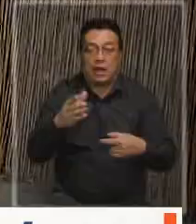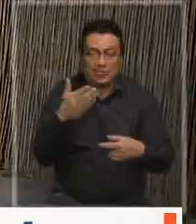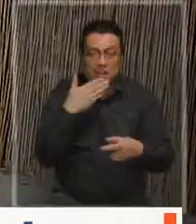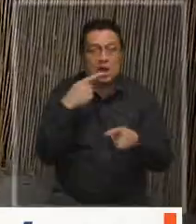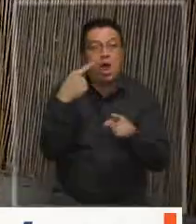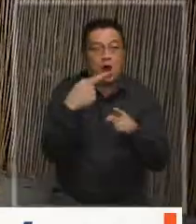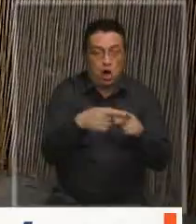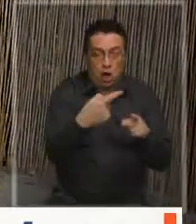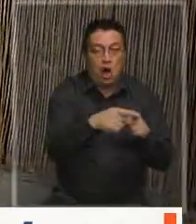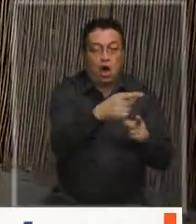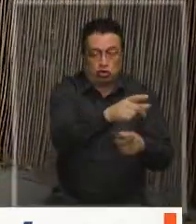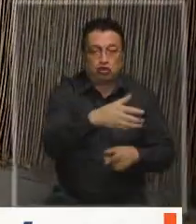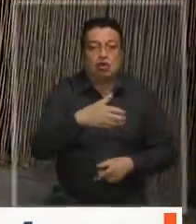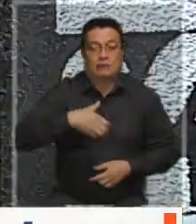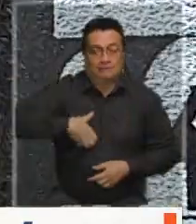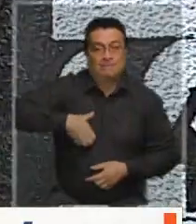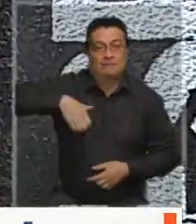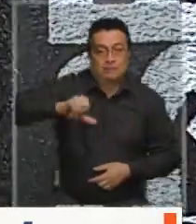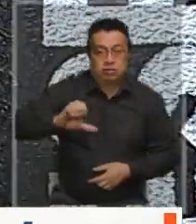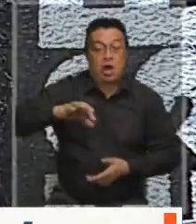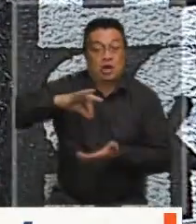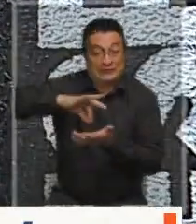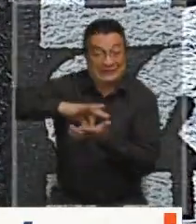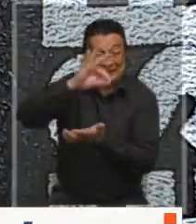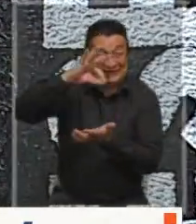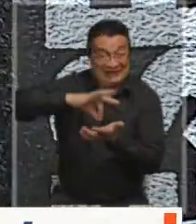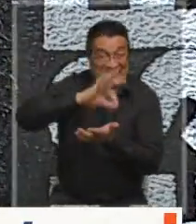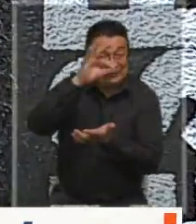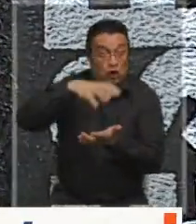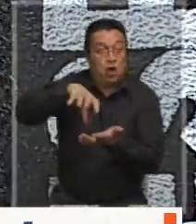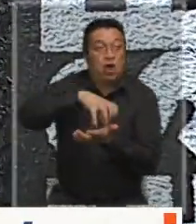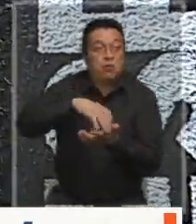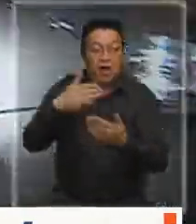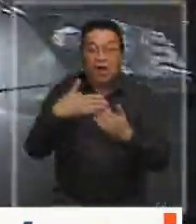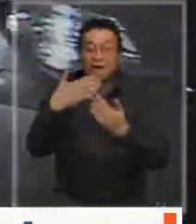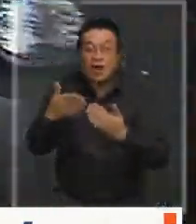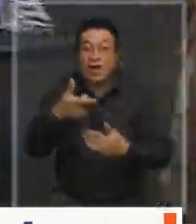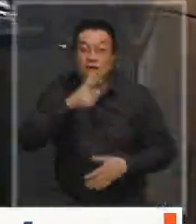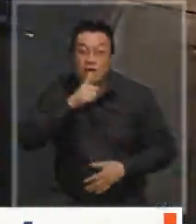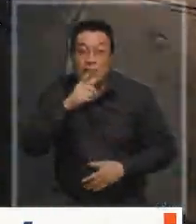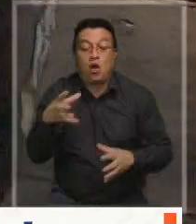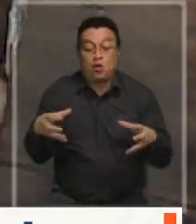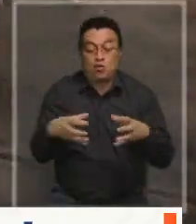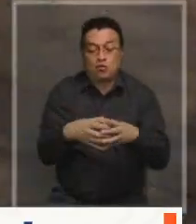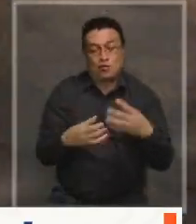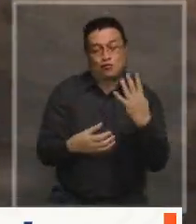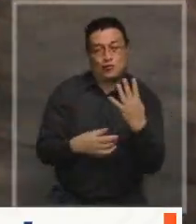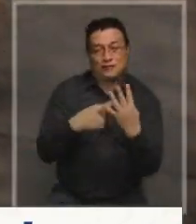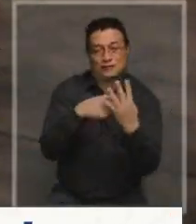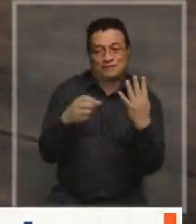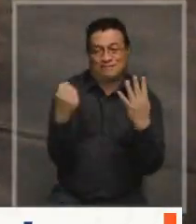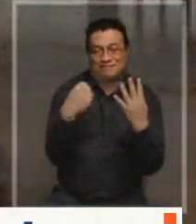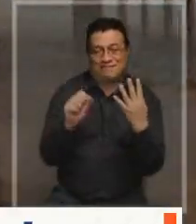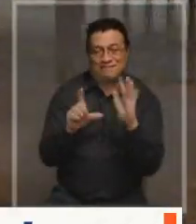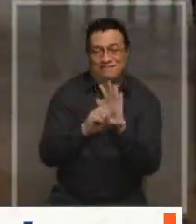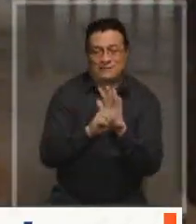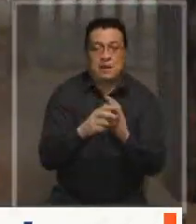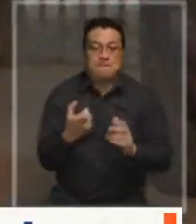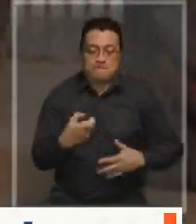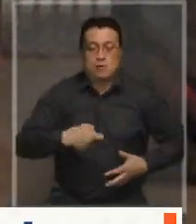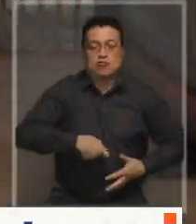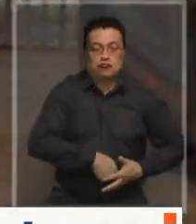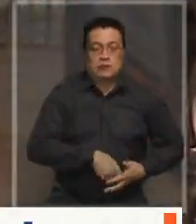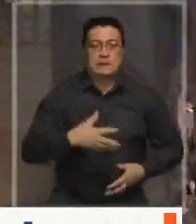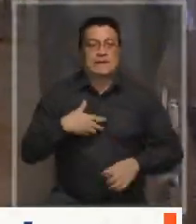delincuentes y funcionarios policiales. En Cerrillos, a las afueras de esta botillería, un grupo de 4 delincuentes todos armados